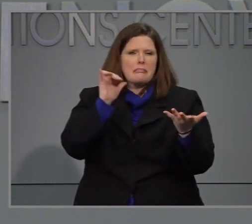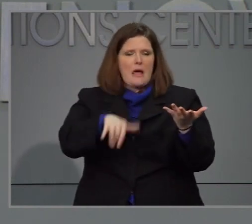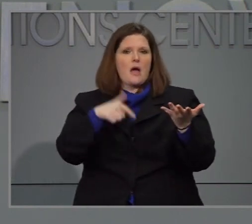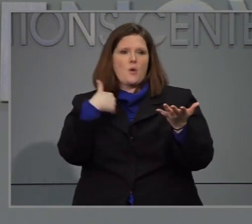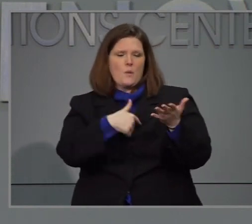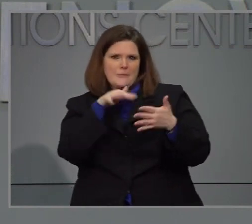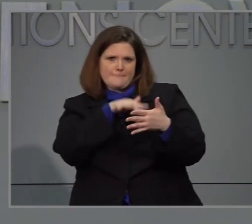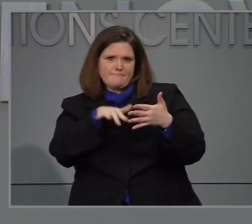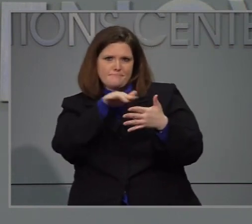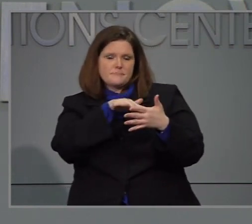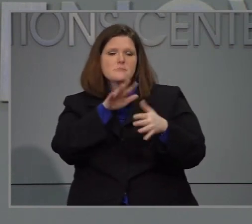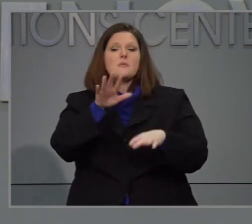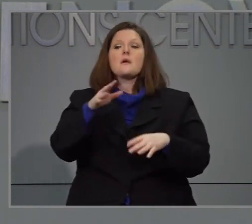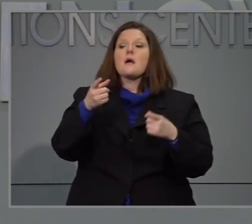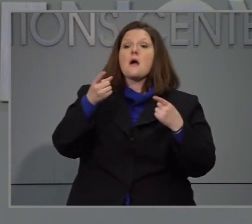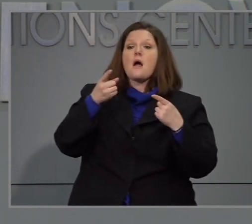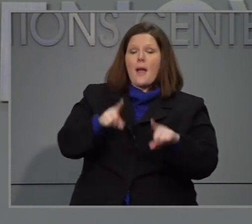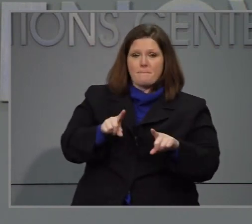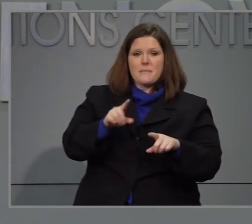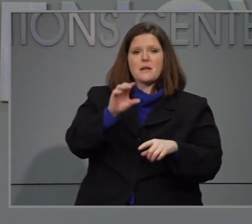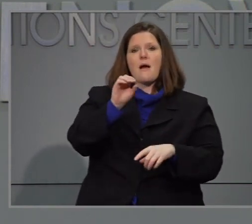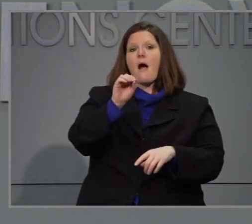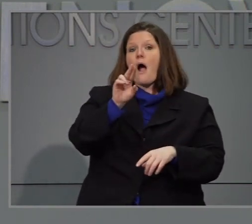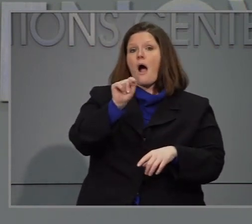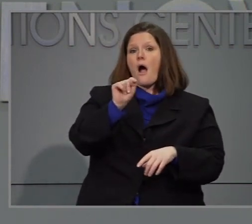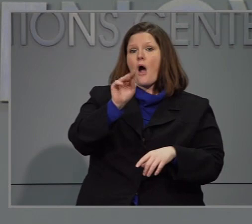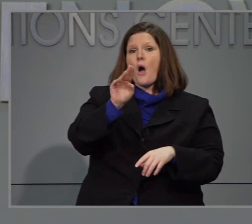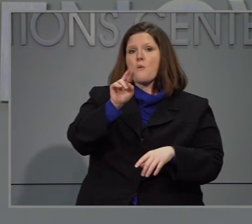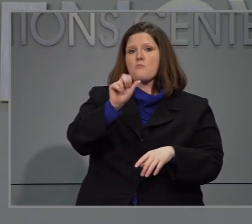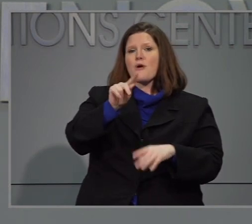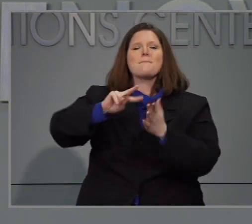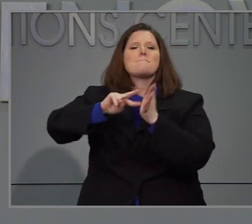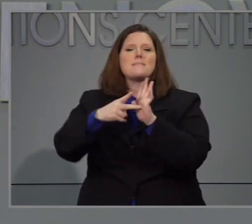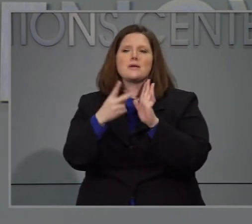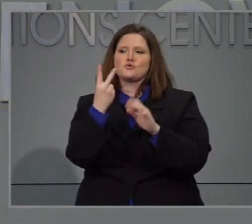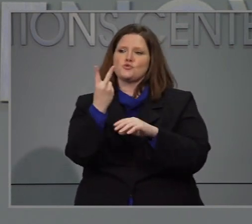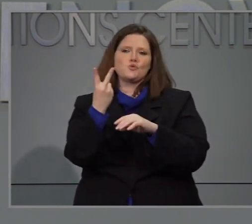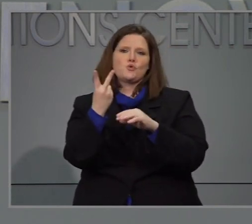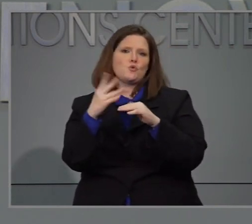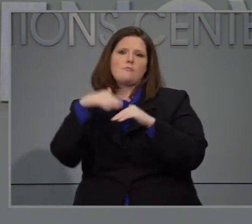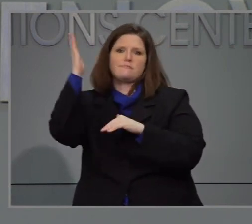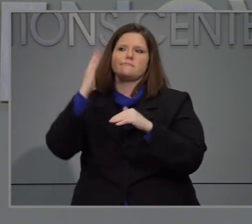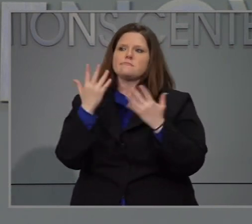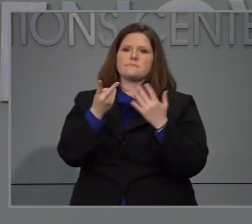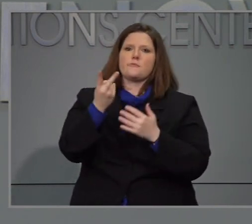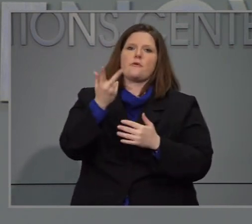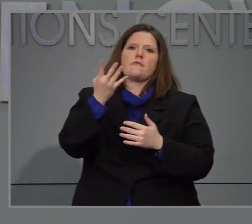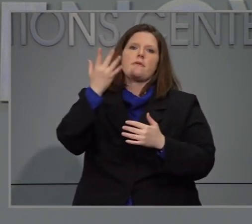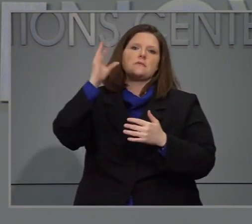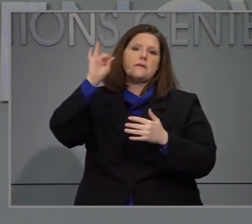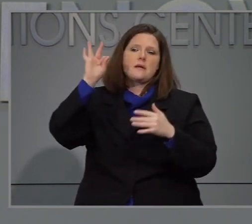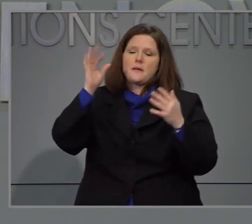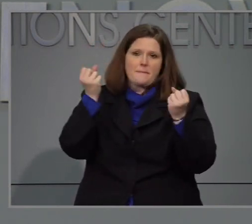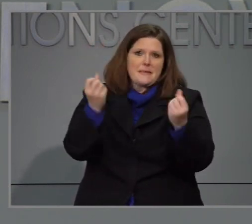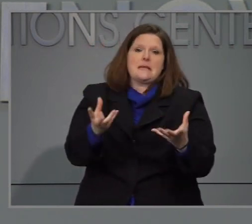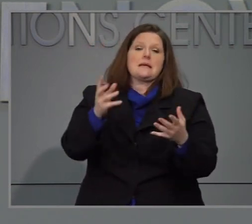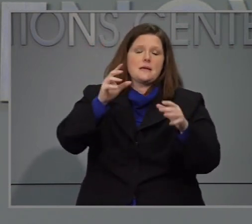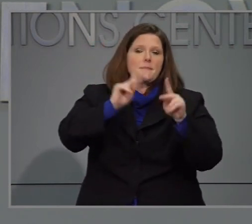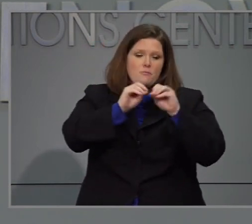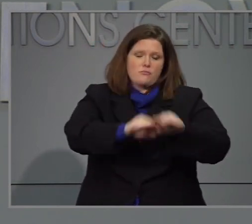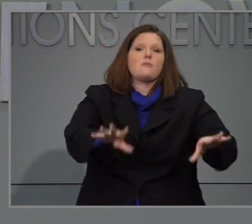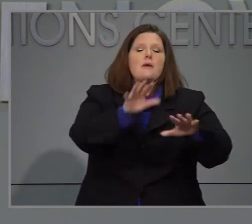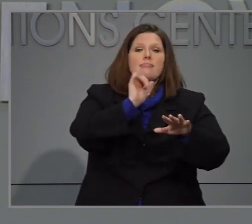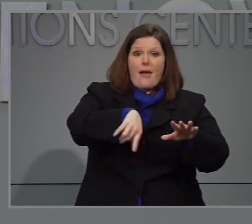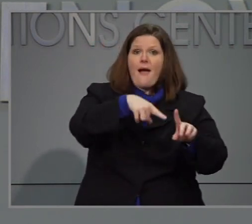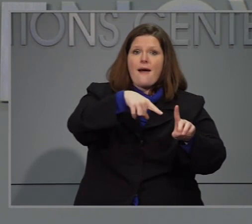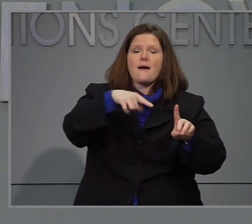que han tenido exposición. Cuando hay un brote en una, si los 2 casos más, ha habido una exposición y es por eso que entramos a hacer pruebas.